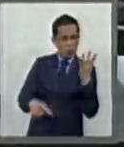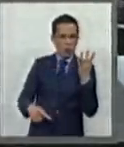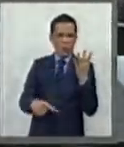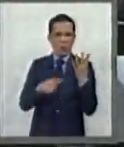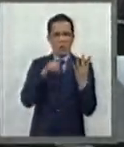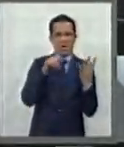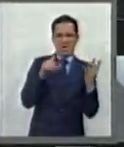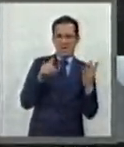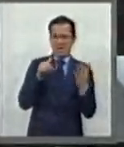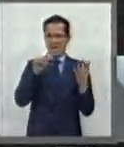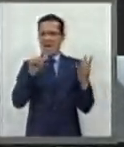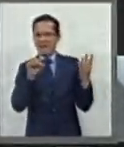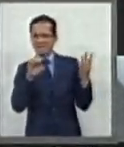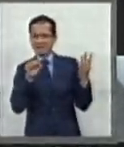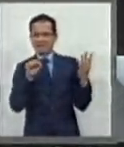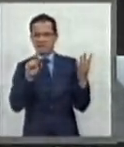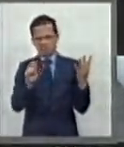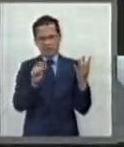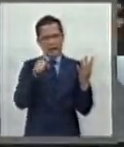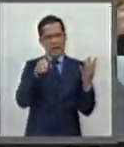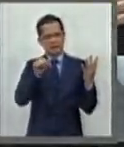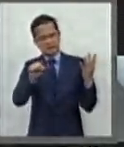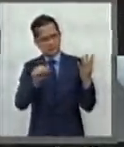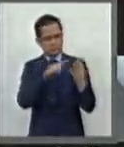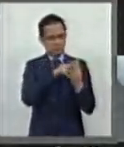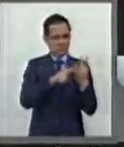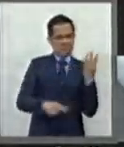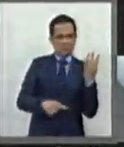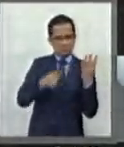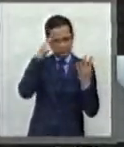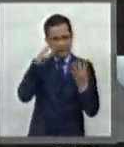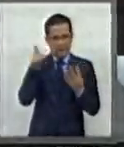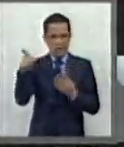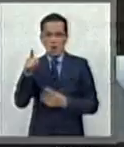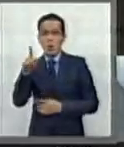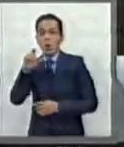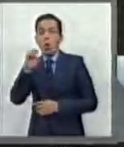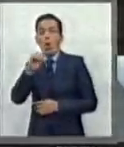los cuatro haces de López Obrador, de la baraja de López Obrador,